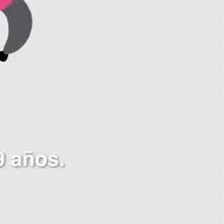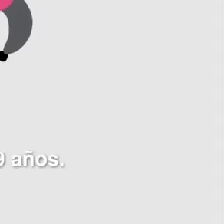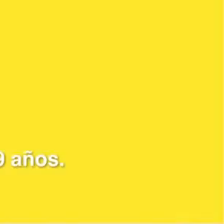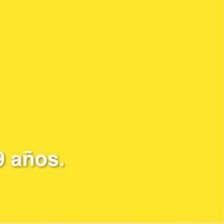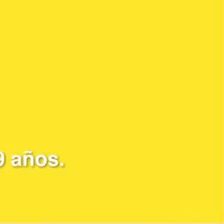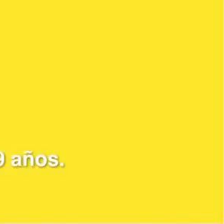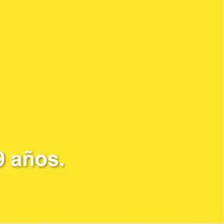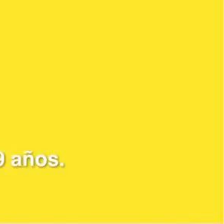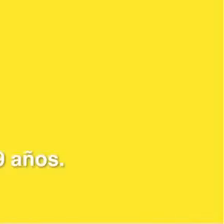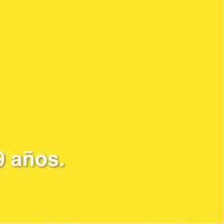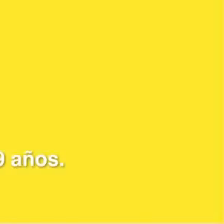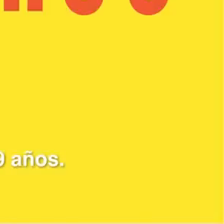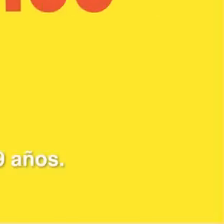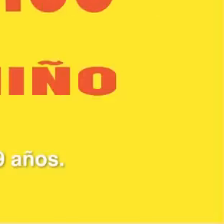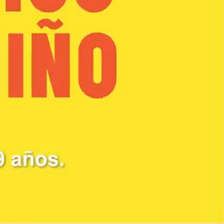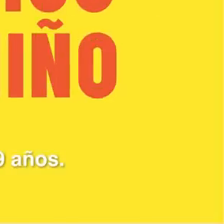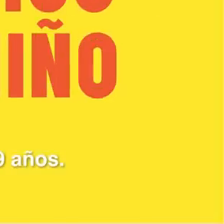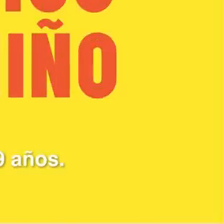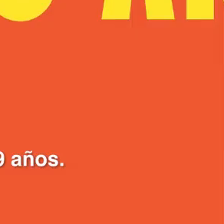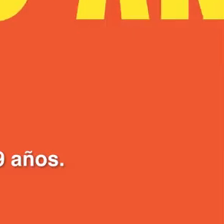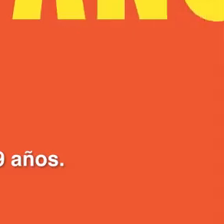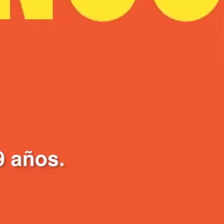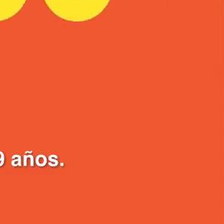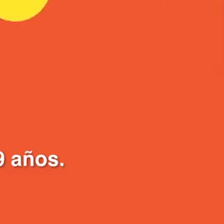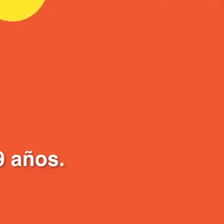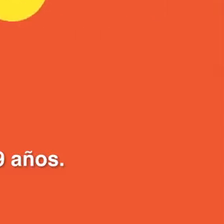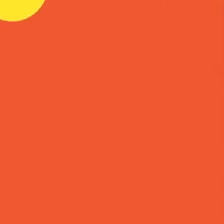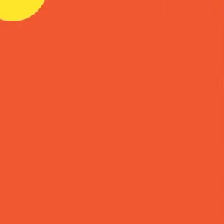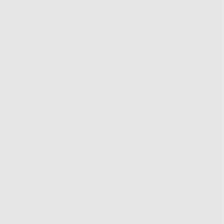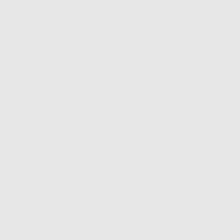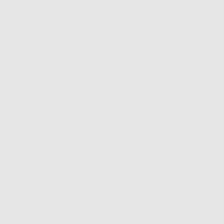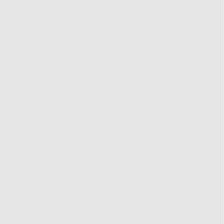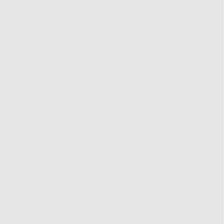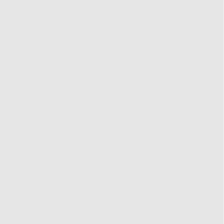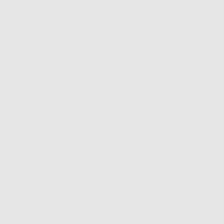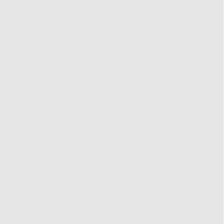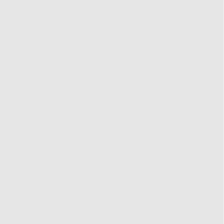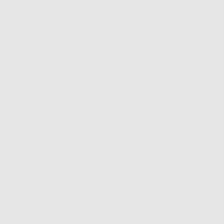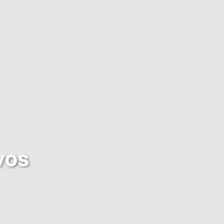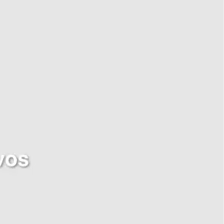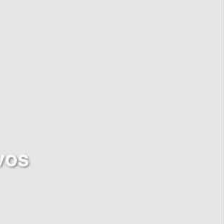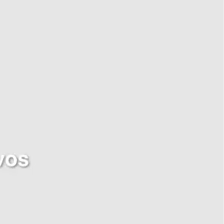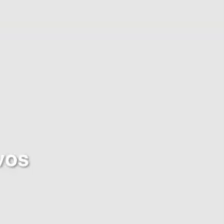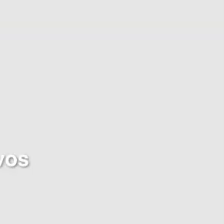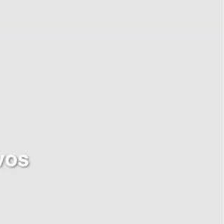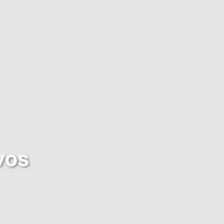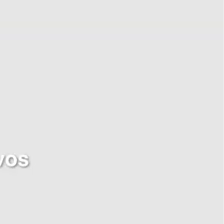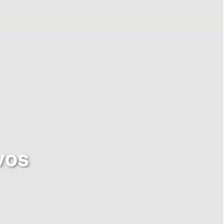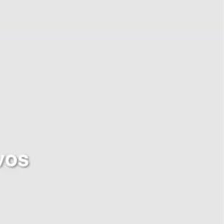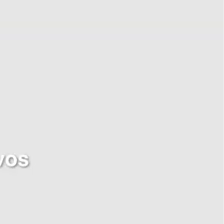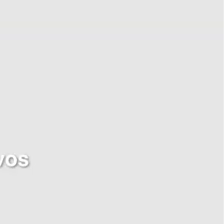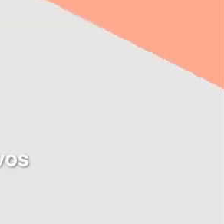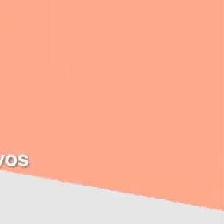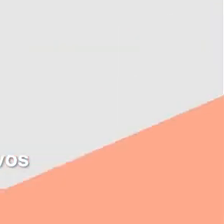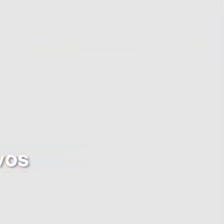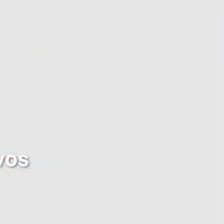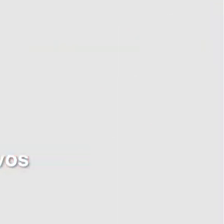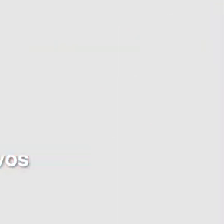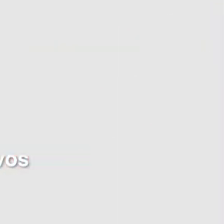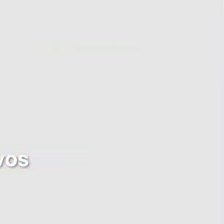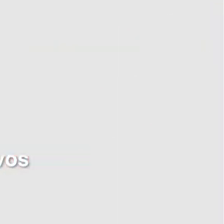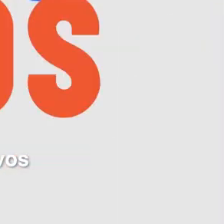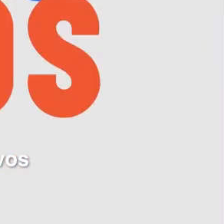Chile ratificó la Convención de los Derechos del Niño hace 29 años. ¿Pero para qué sirve este acuerdo? Obliga a los estados a adoptar medidas para